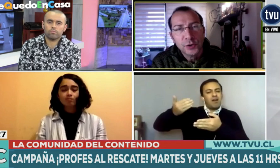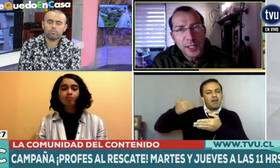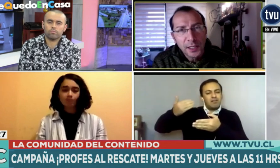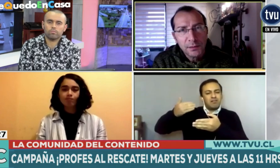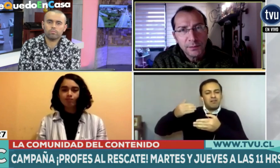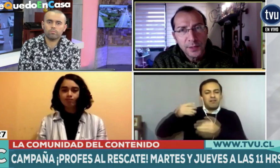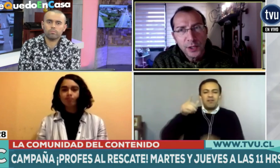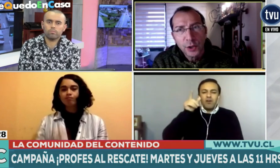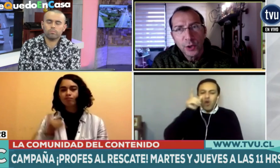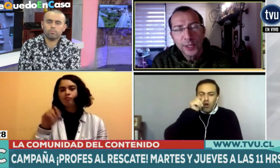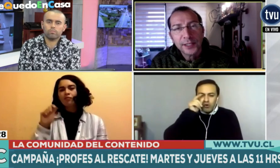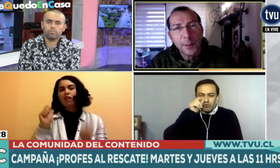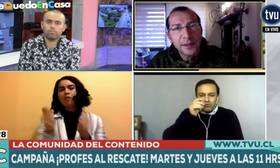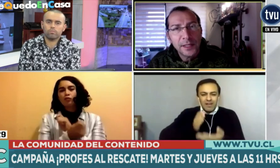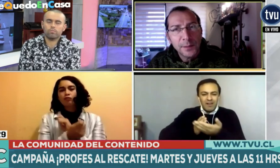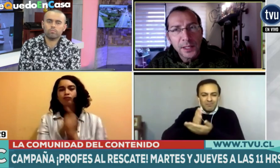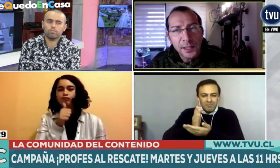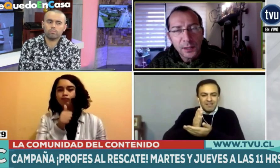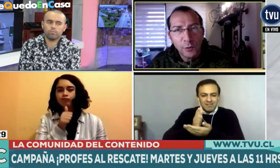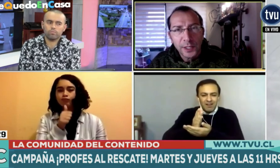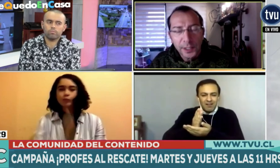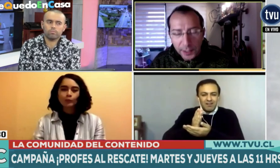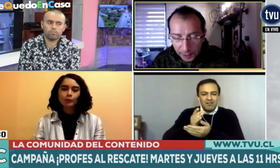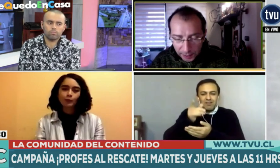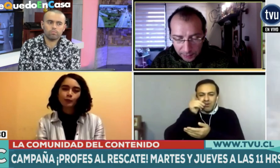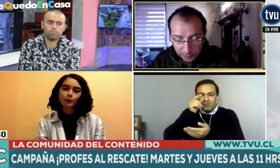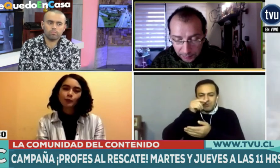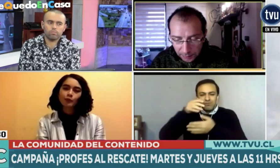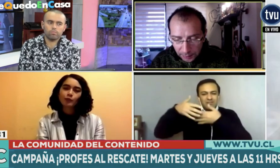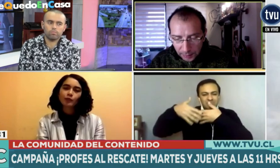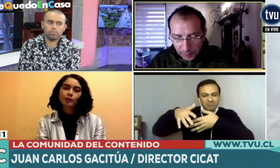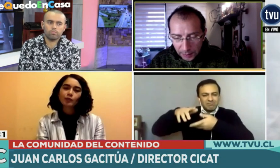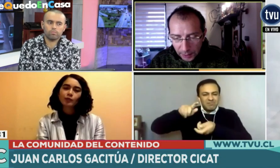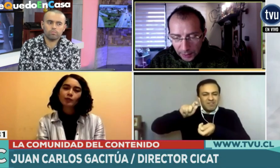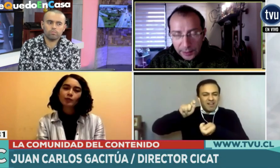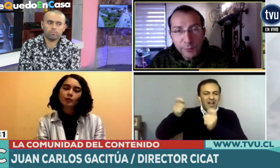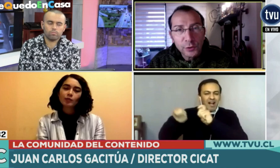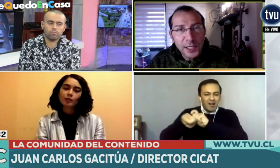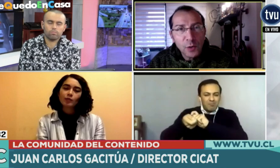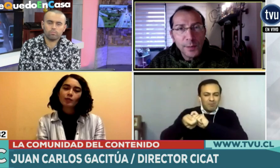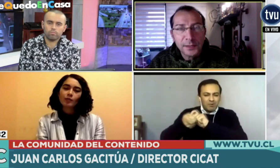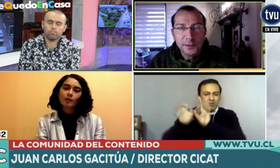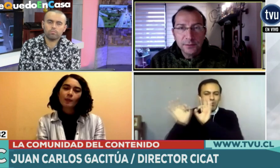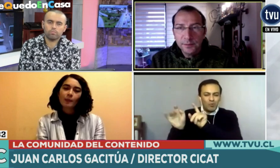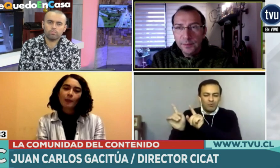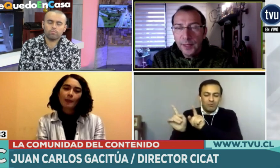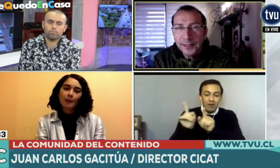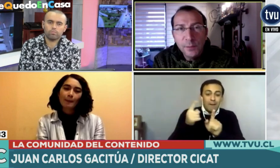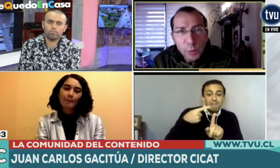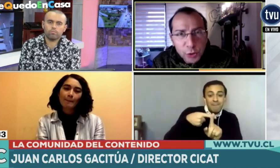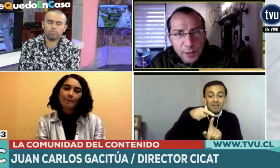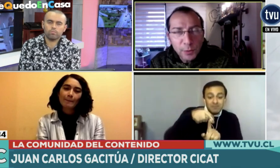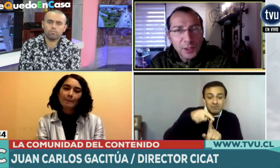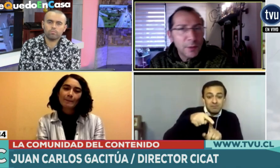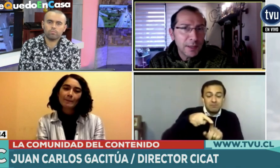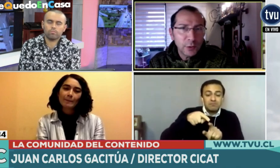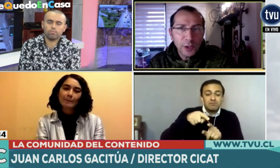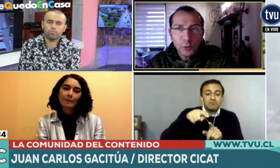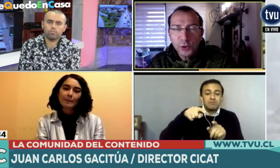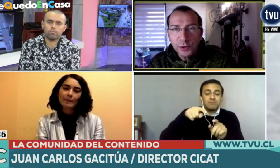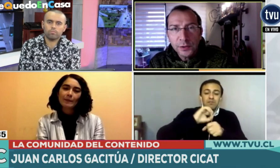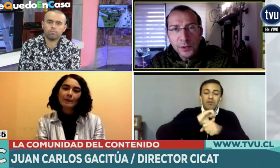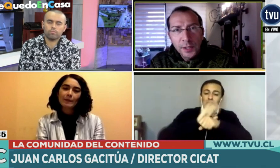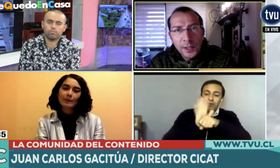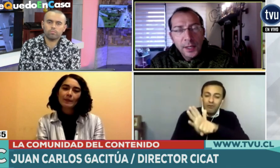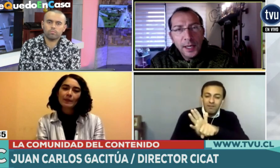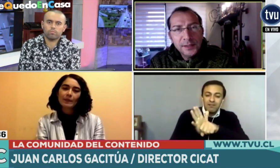estallido social, y yo creo que esta pandemia lo viene a reforzar aún más. Hace mucho tiempo estamos hablando